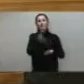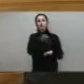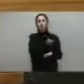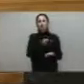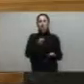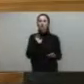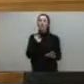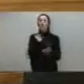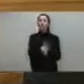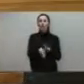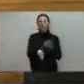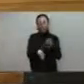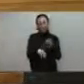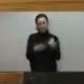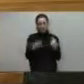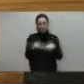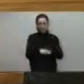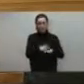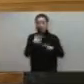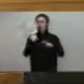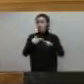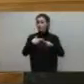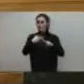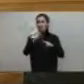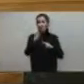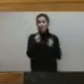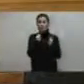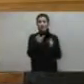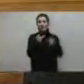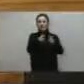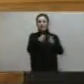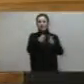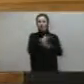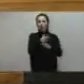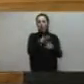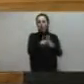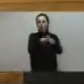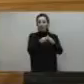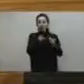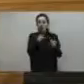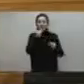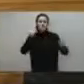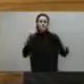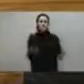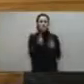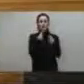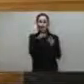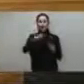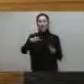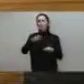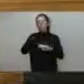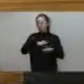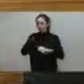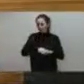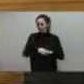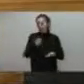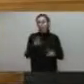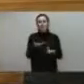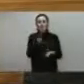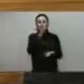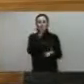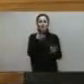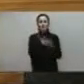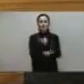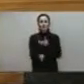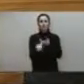están implicando y están adoptando políticas más favorables para su sector. Y prueba de ello son los mejores resultados. ¿Por qué? Porque tienen una gran participación